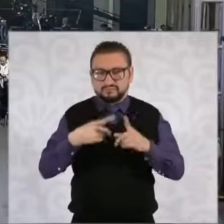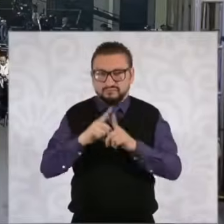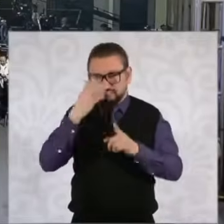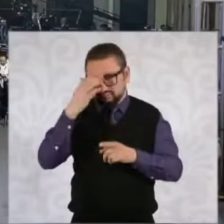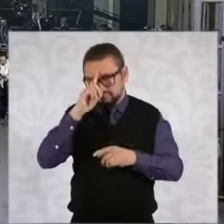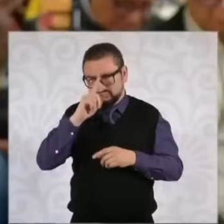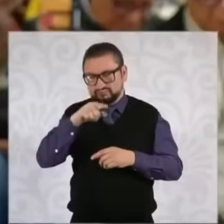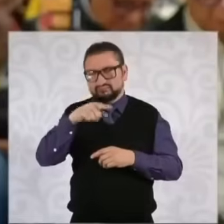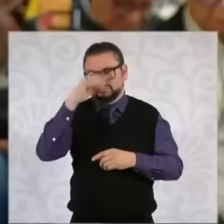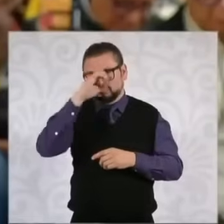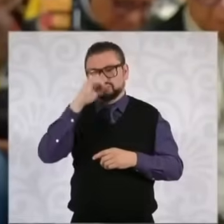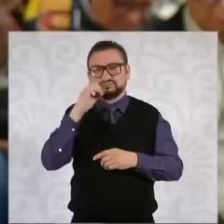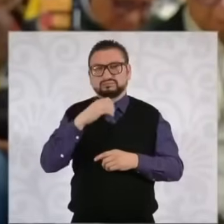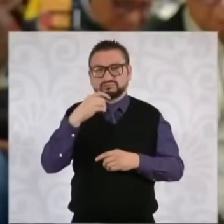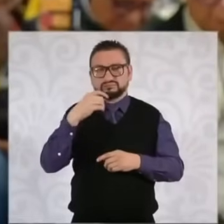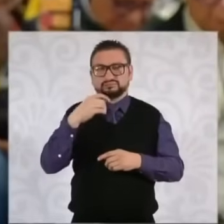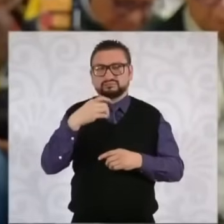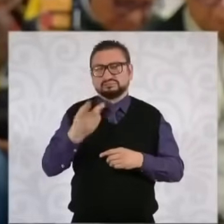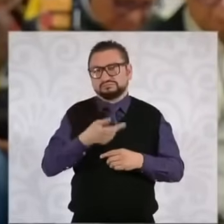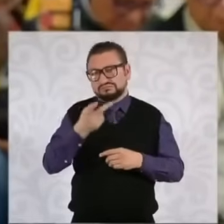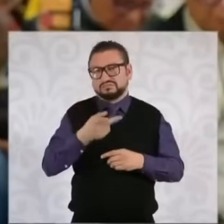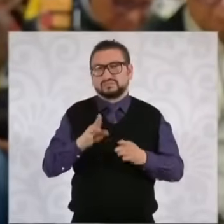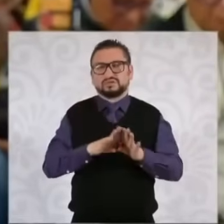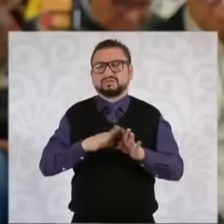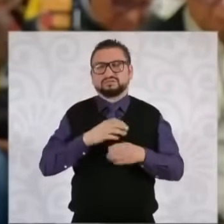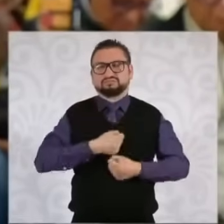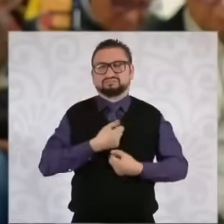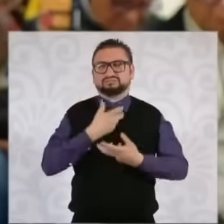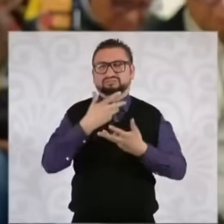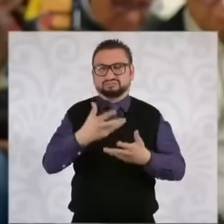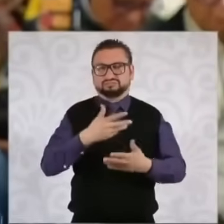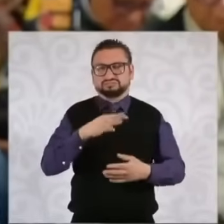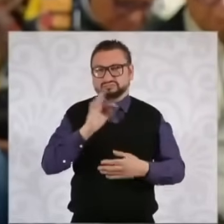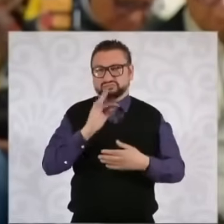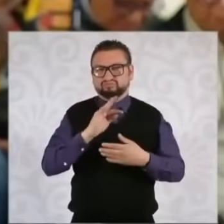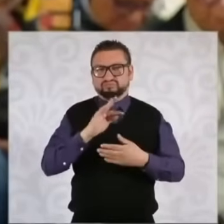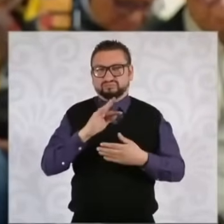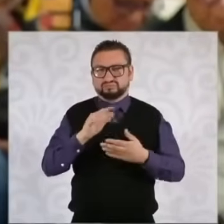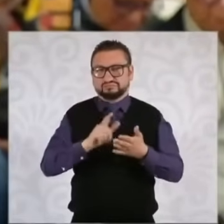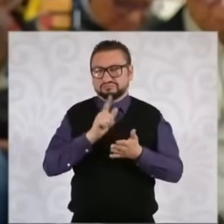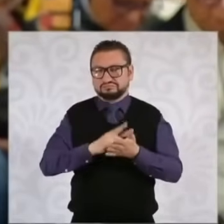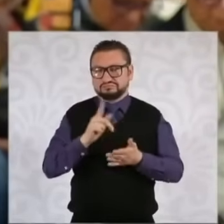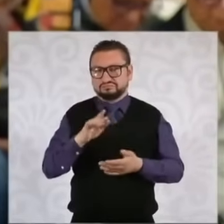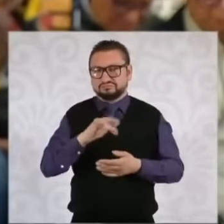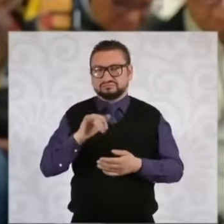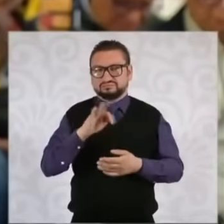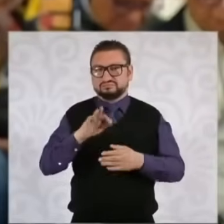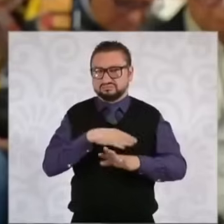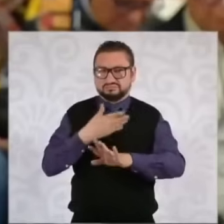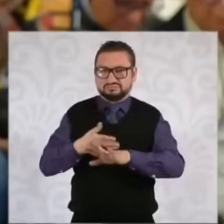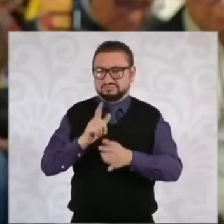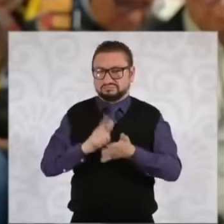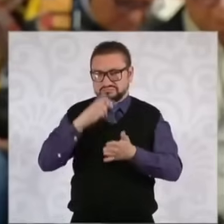¿cómo considera usted o cómo se toman estas declaraciones, sobre todo cuando se habla en contra, sí, de una reforma al Poder Judicial, pero también de la